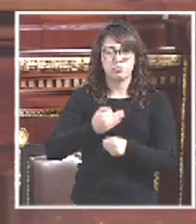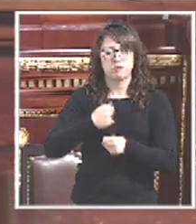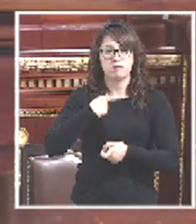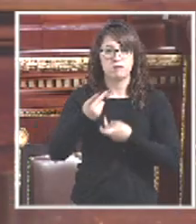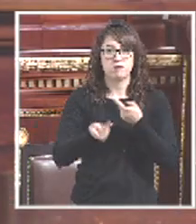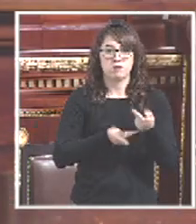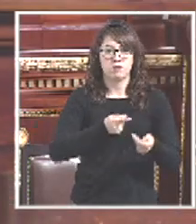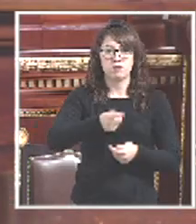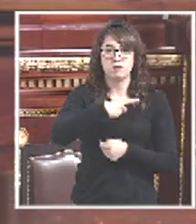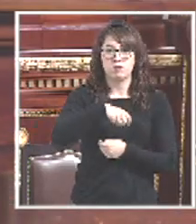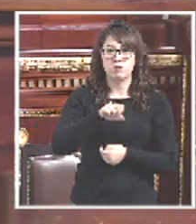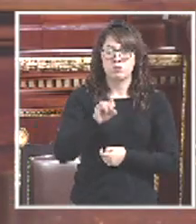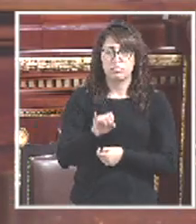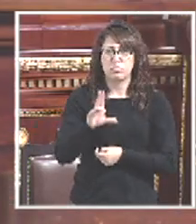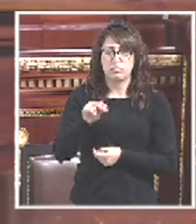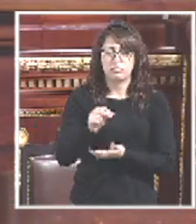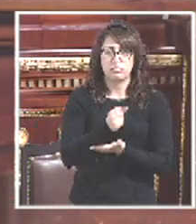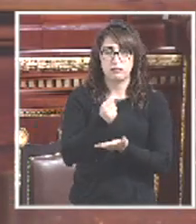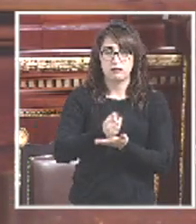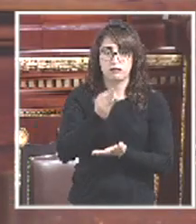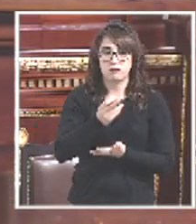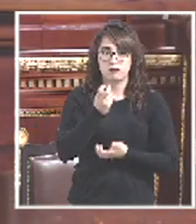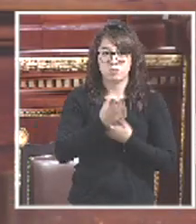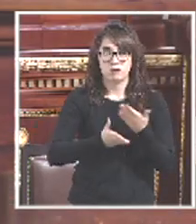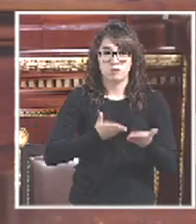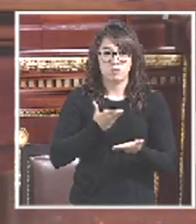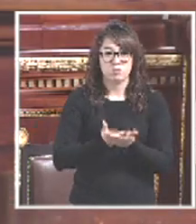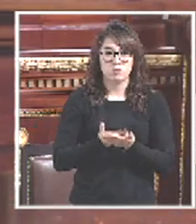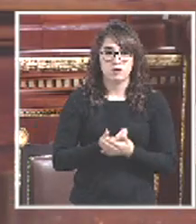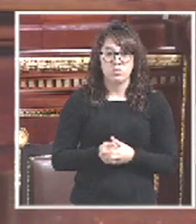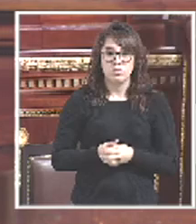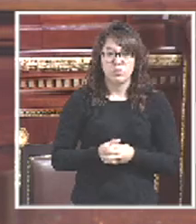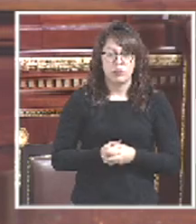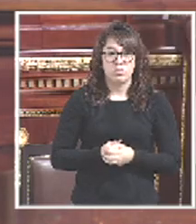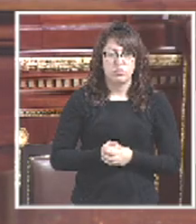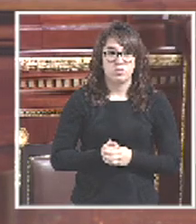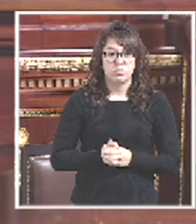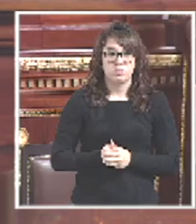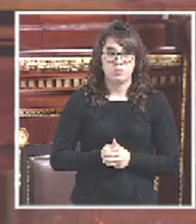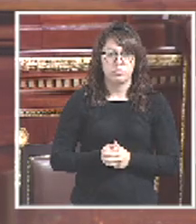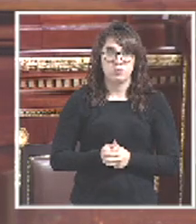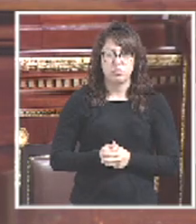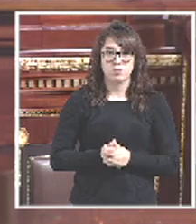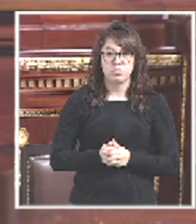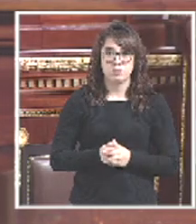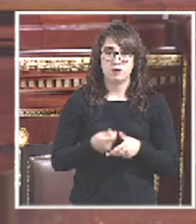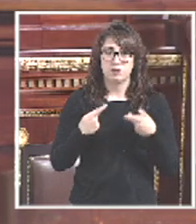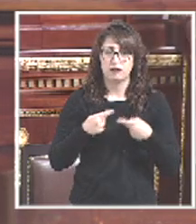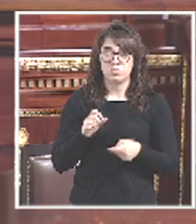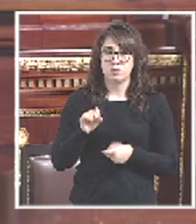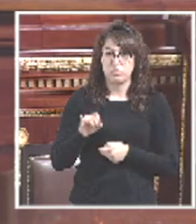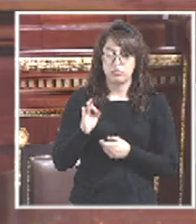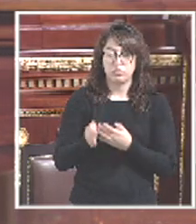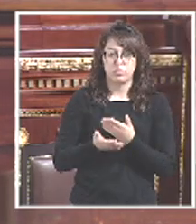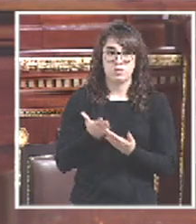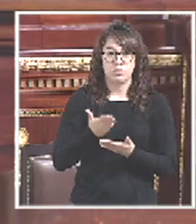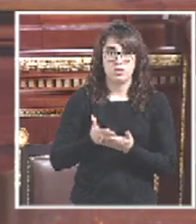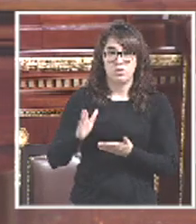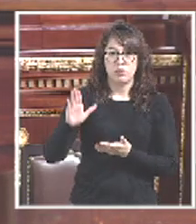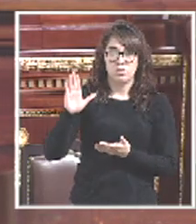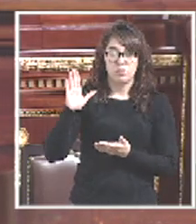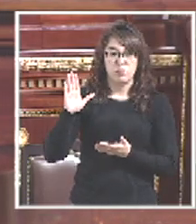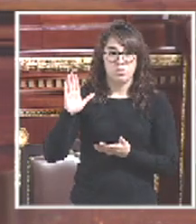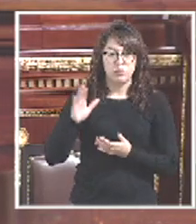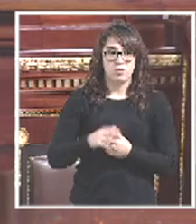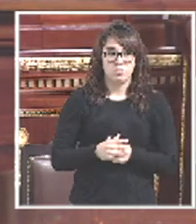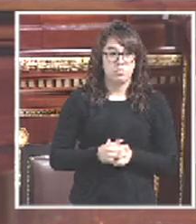económica se consulta a la Comisión Permanente si está a favor o en contra de la propuesta sometida a su consideración. Los que estén a favor